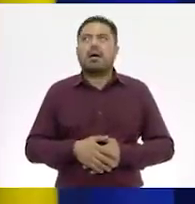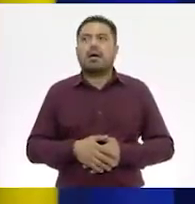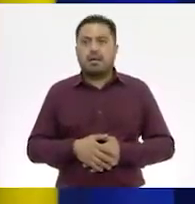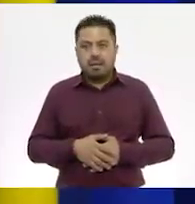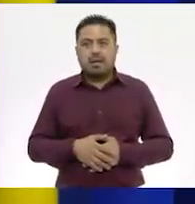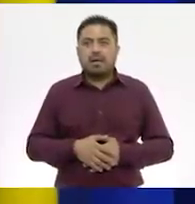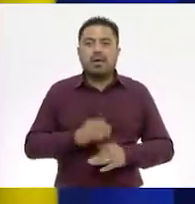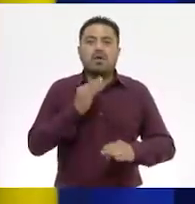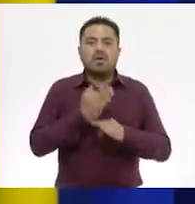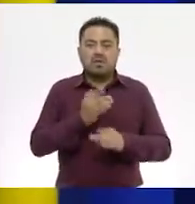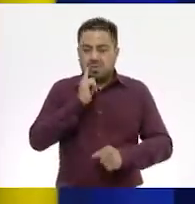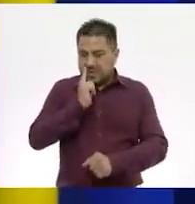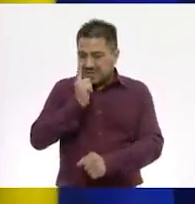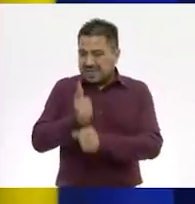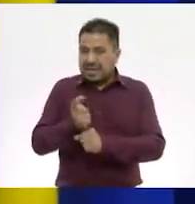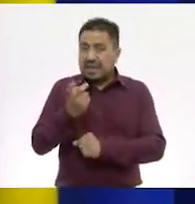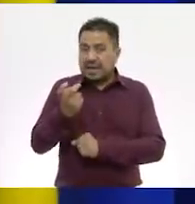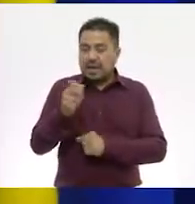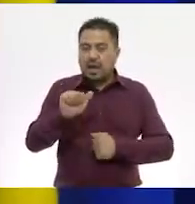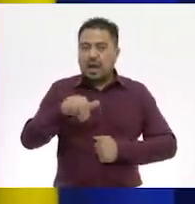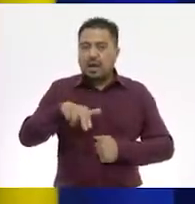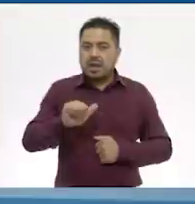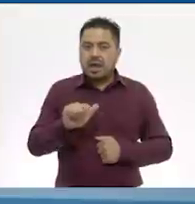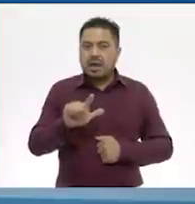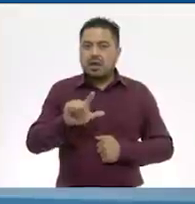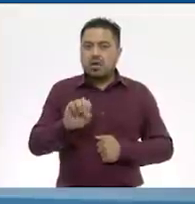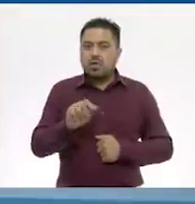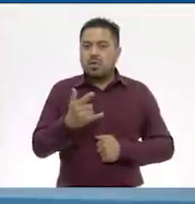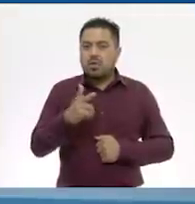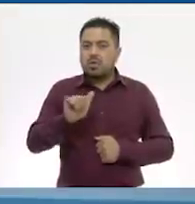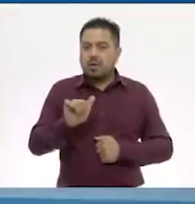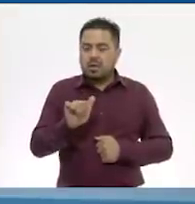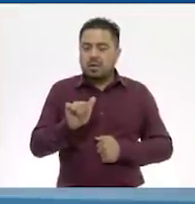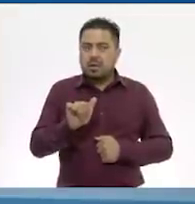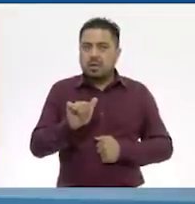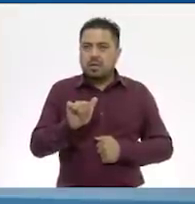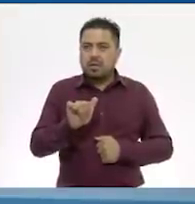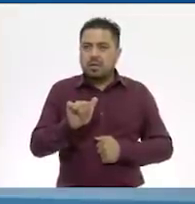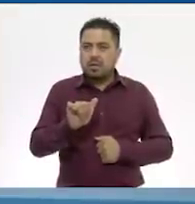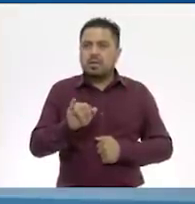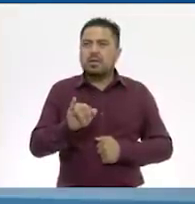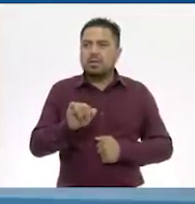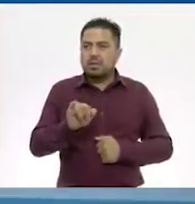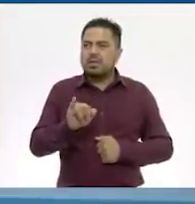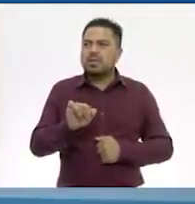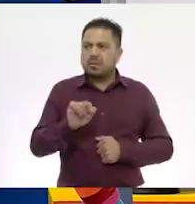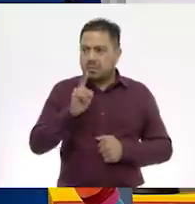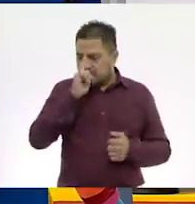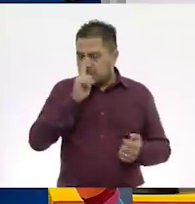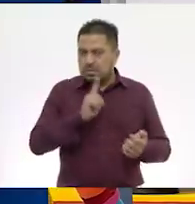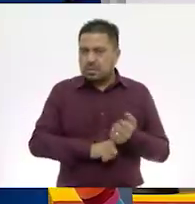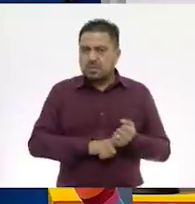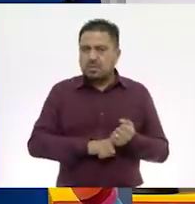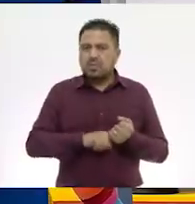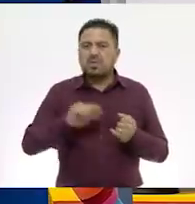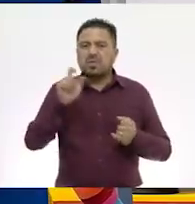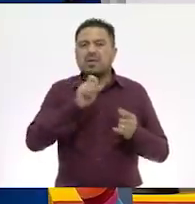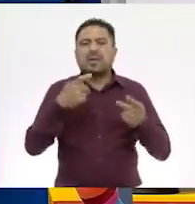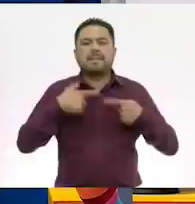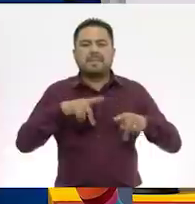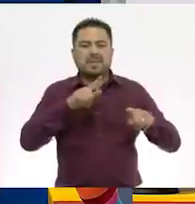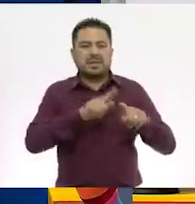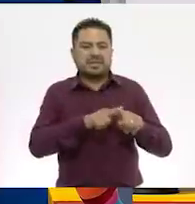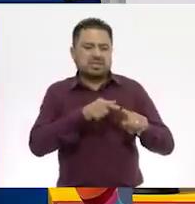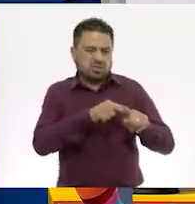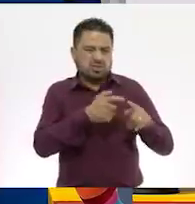¿Eso que acabamos de identificar es una analogía? ¡Wow! Sí, ¿no? El hecho de que el personaje